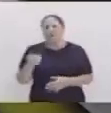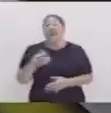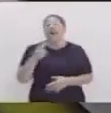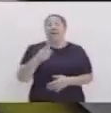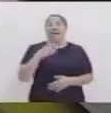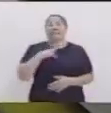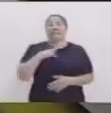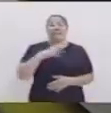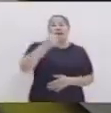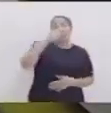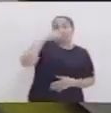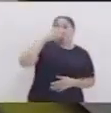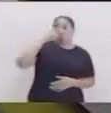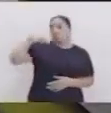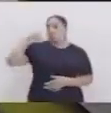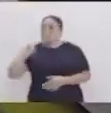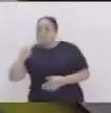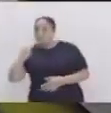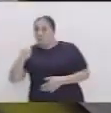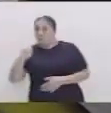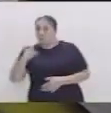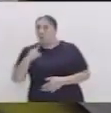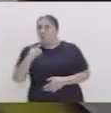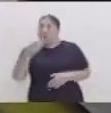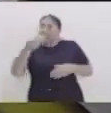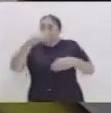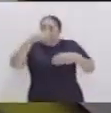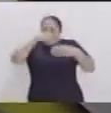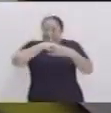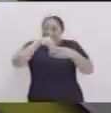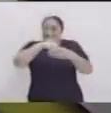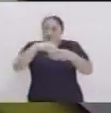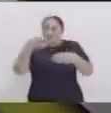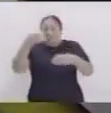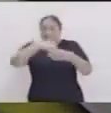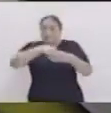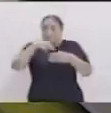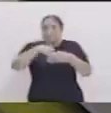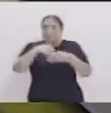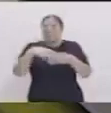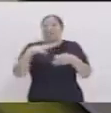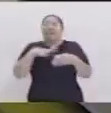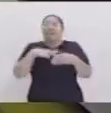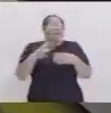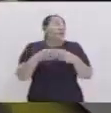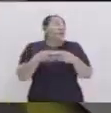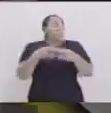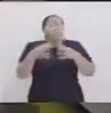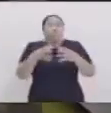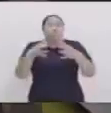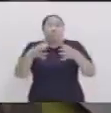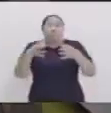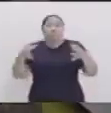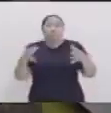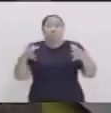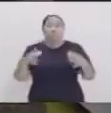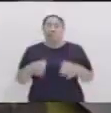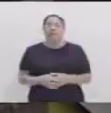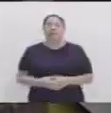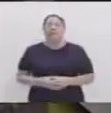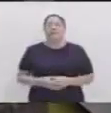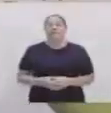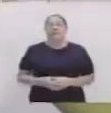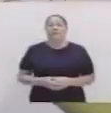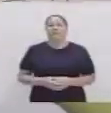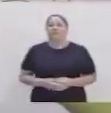átomos por dentro que van vibrando en cualquier temperatura con determinada amplitud. Que la amplitud es la longitud